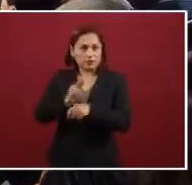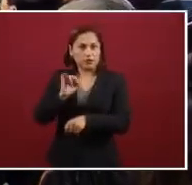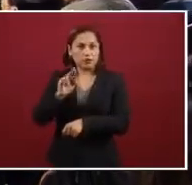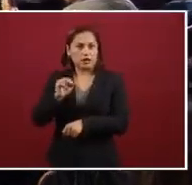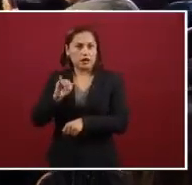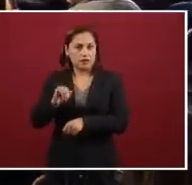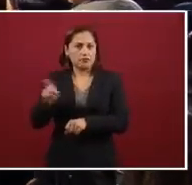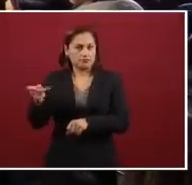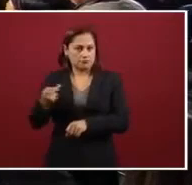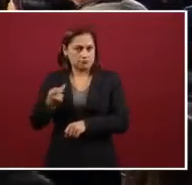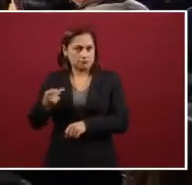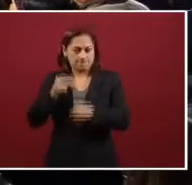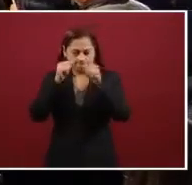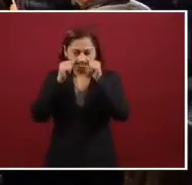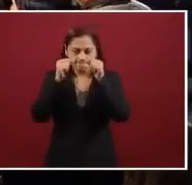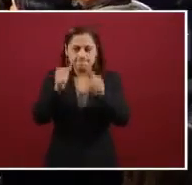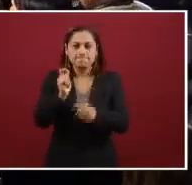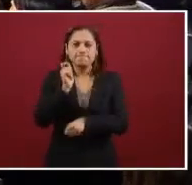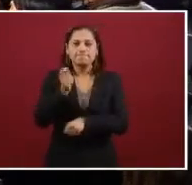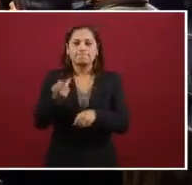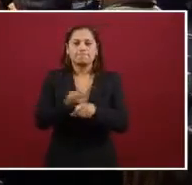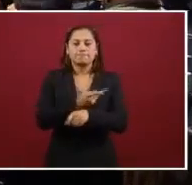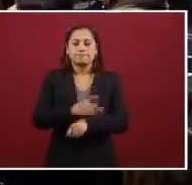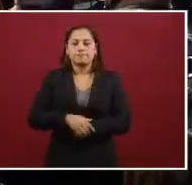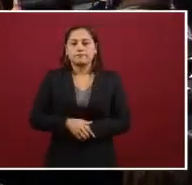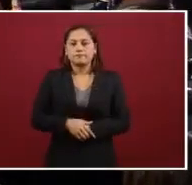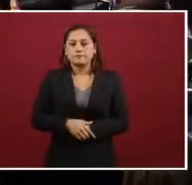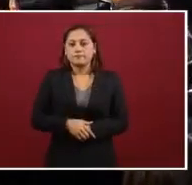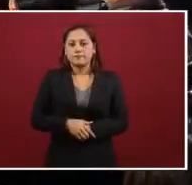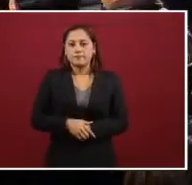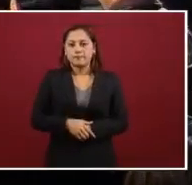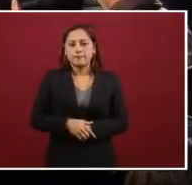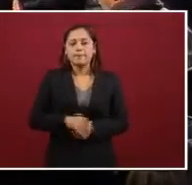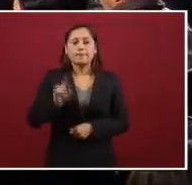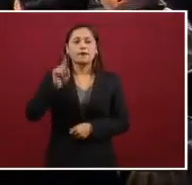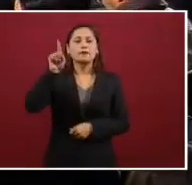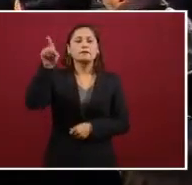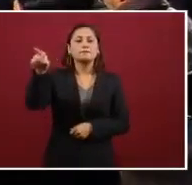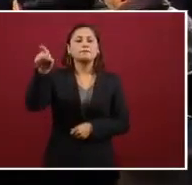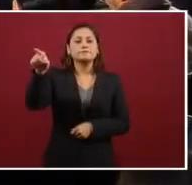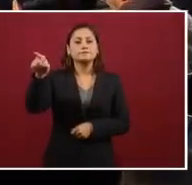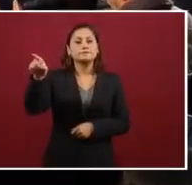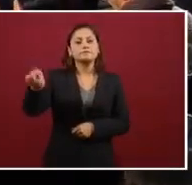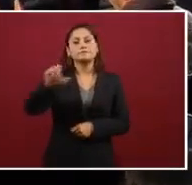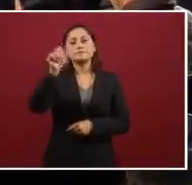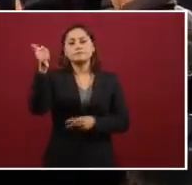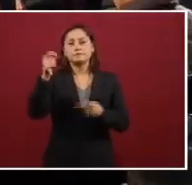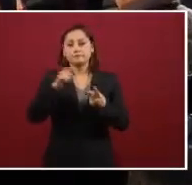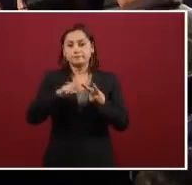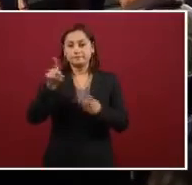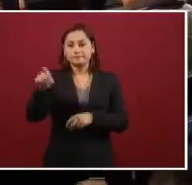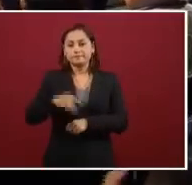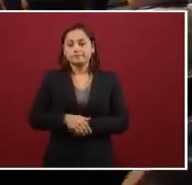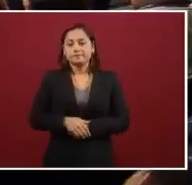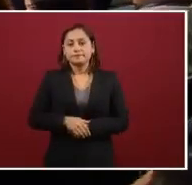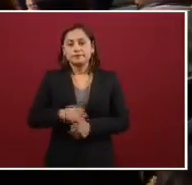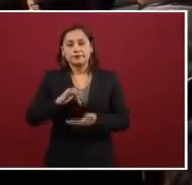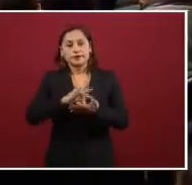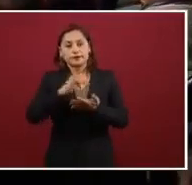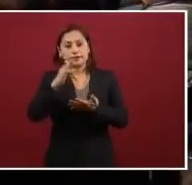gusto. Ahí atrás, para, y si les parece, tomamos esa y otra. Gracias,